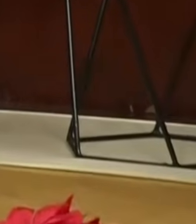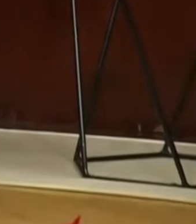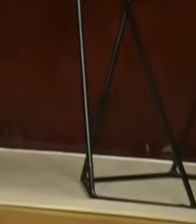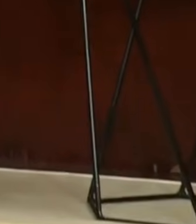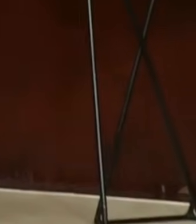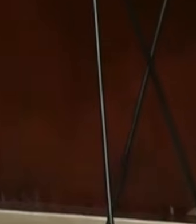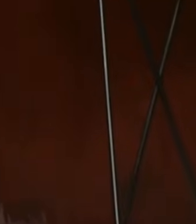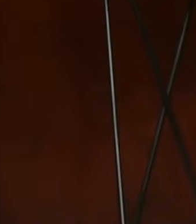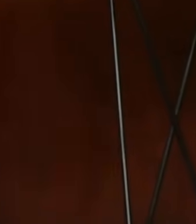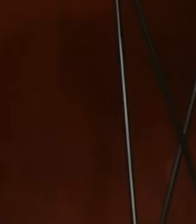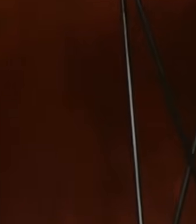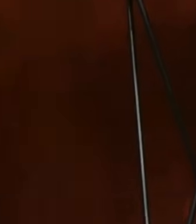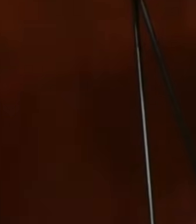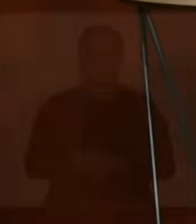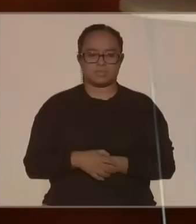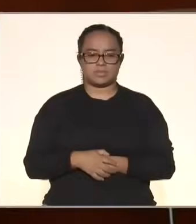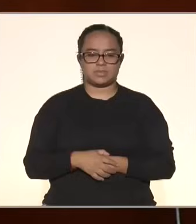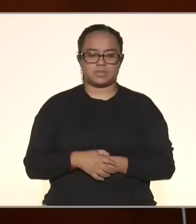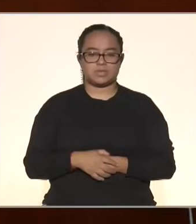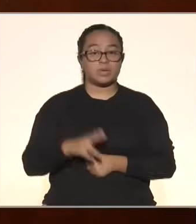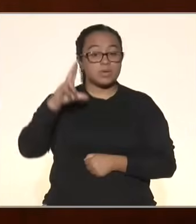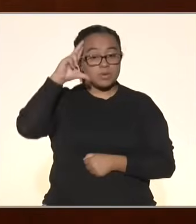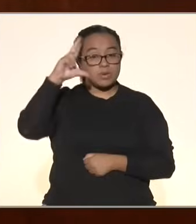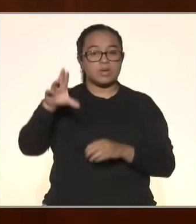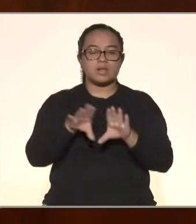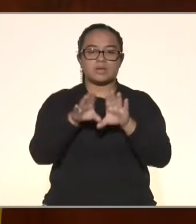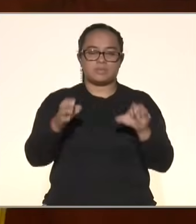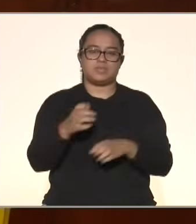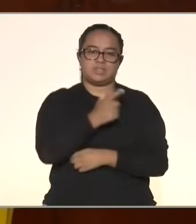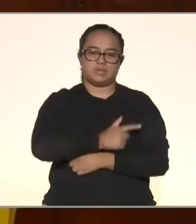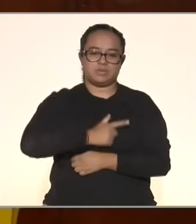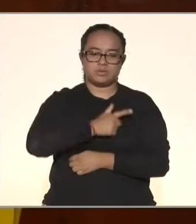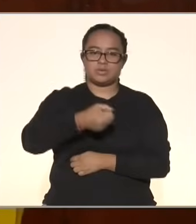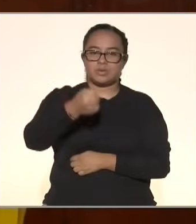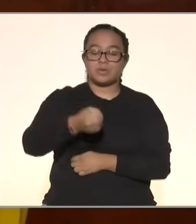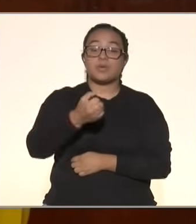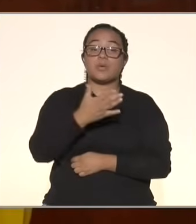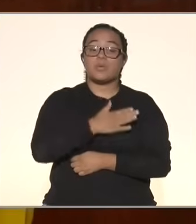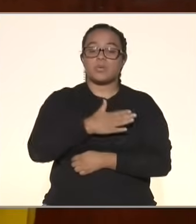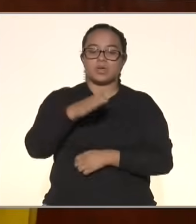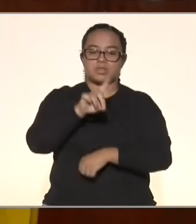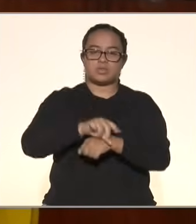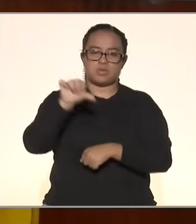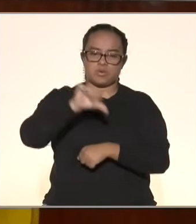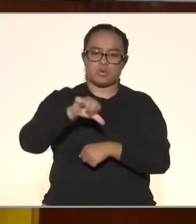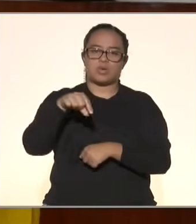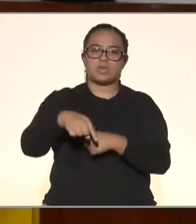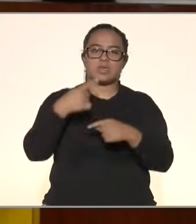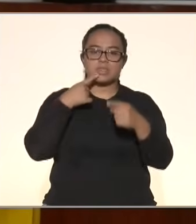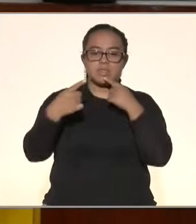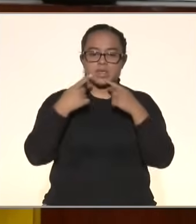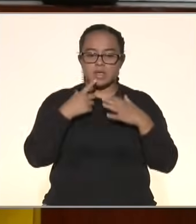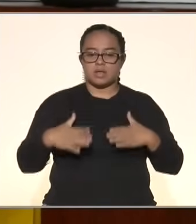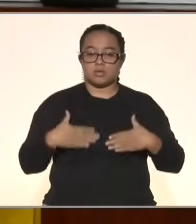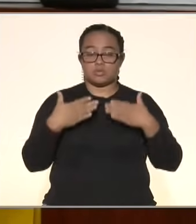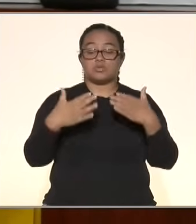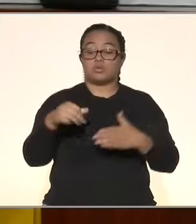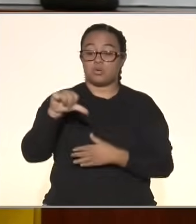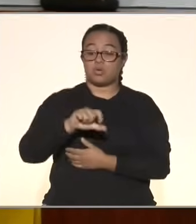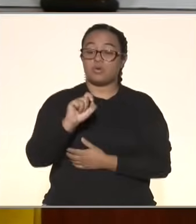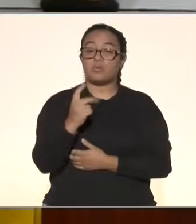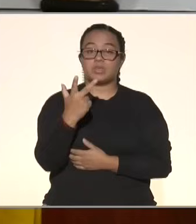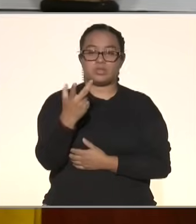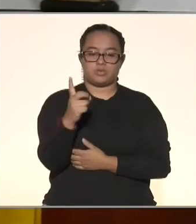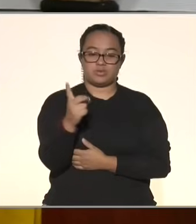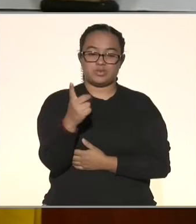Hola, ¿qué tal? Me da muchísimo gusto saludarlos, darles los buenos días a esta emisión de Diálogos en Confianza este 28